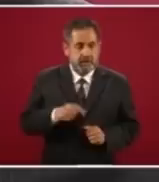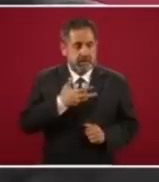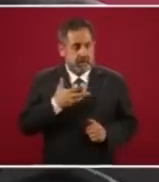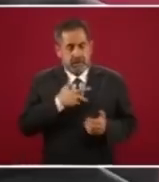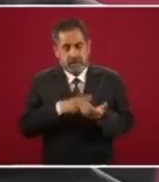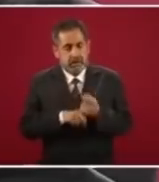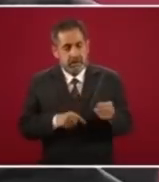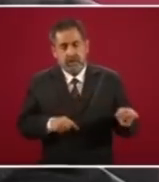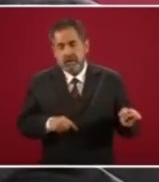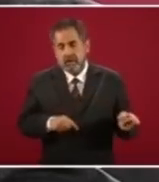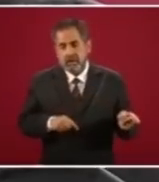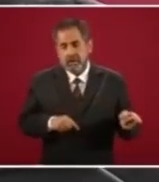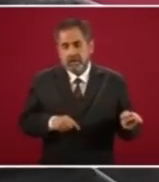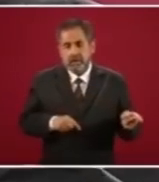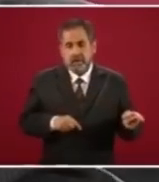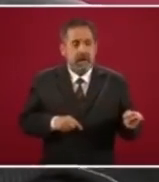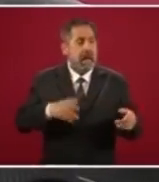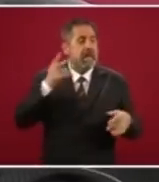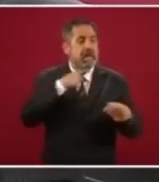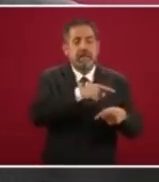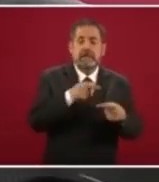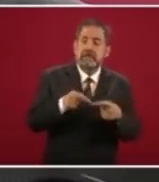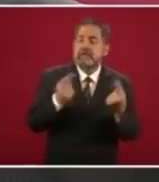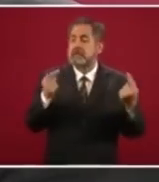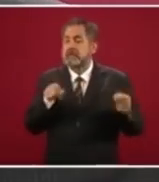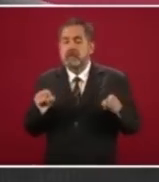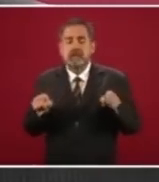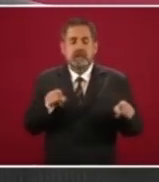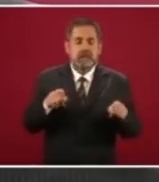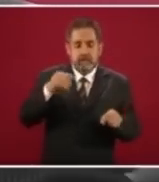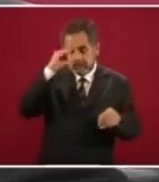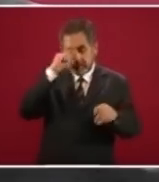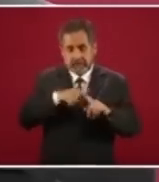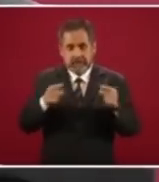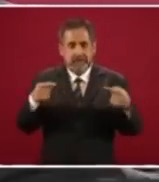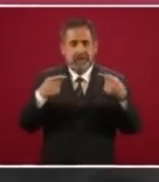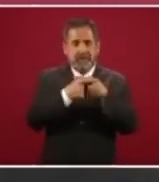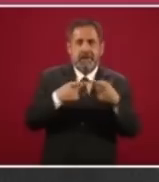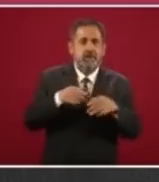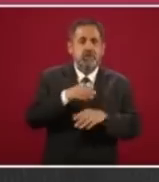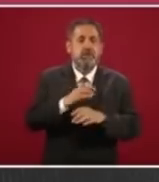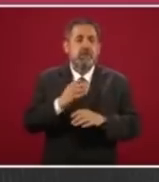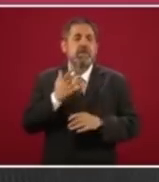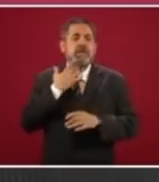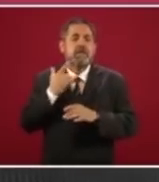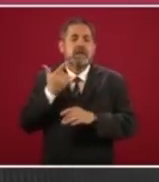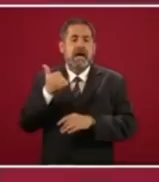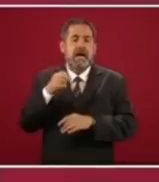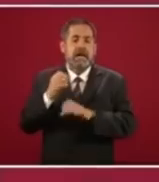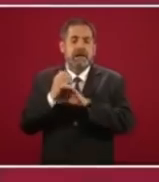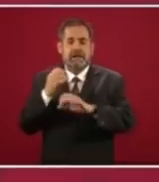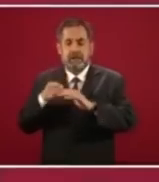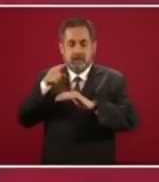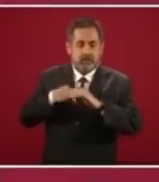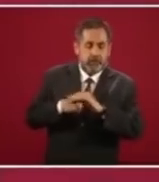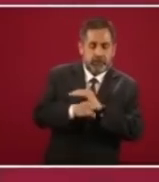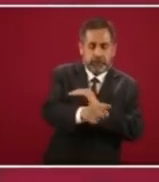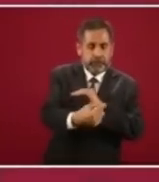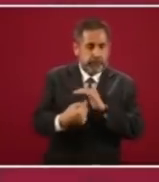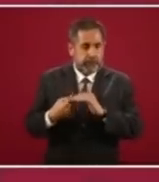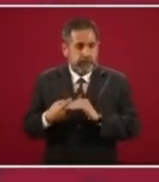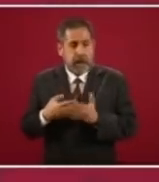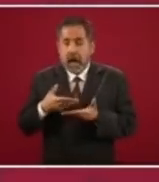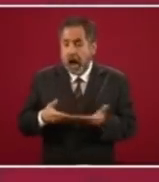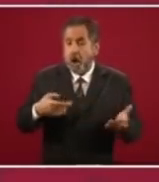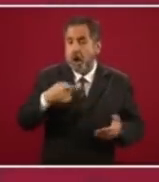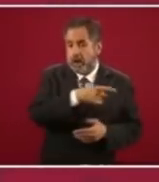tenían las diferencias con lo de los gasoductos y que ahora